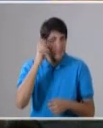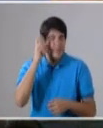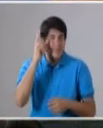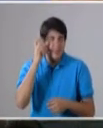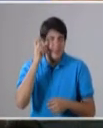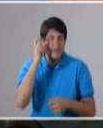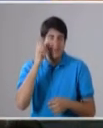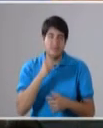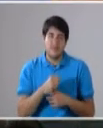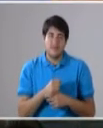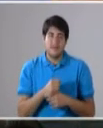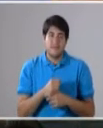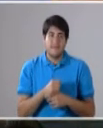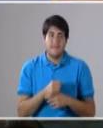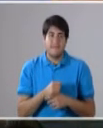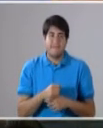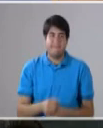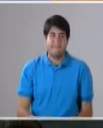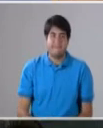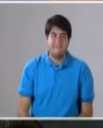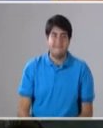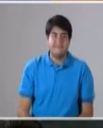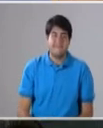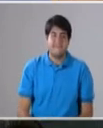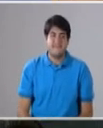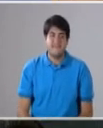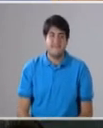Los ritmos y las letras.